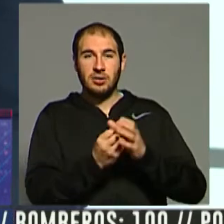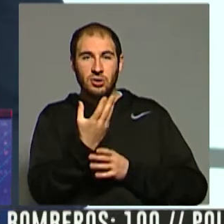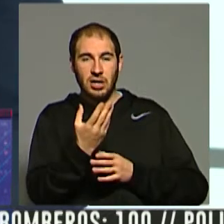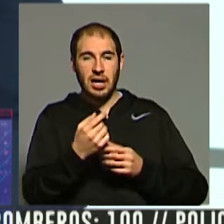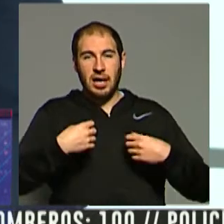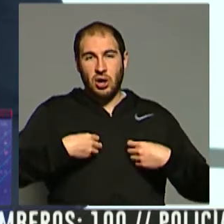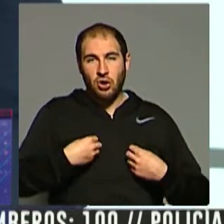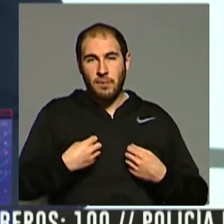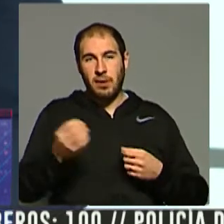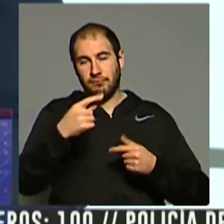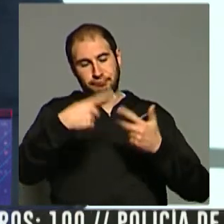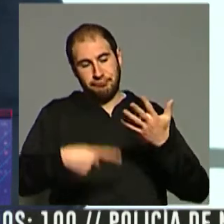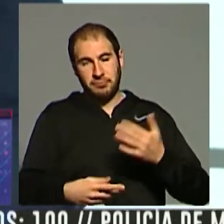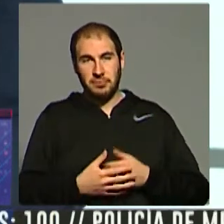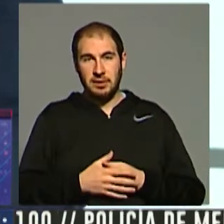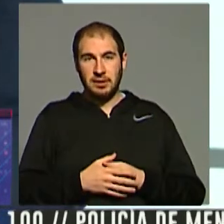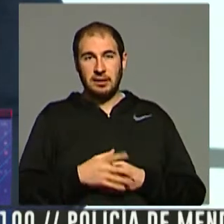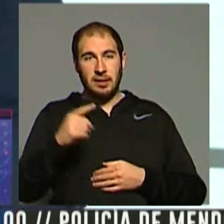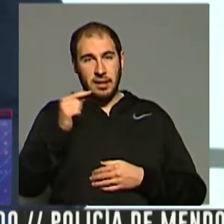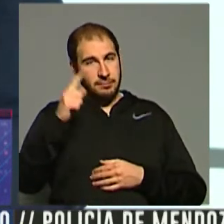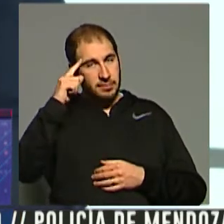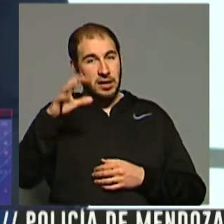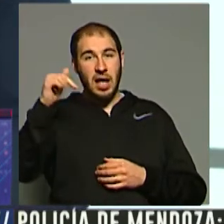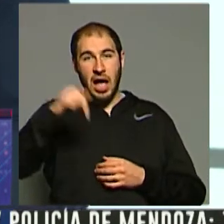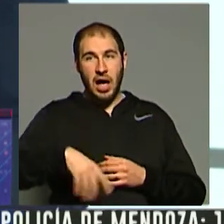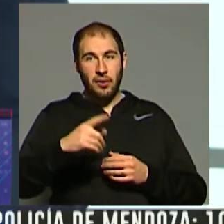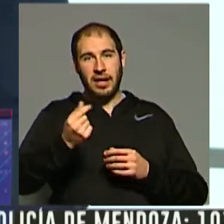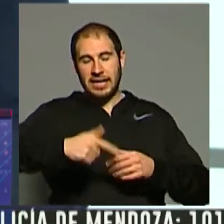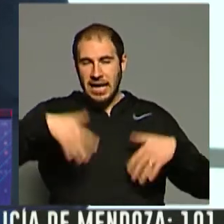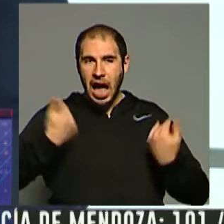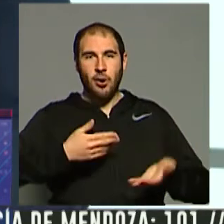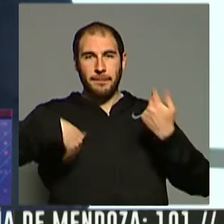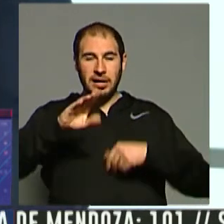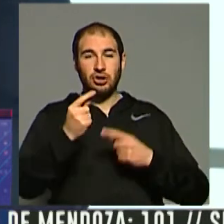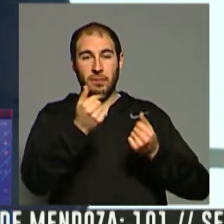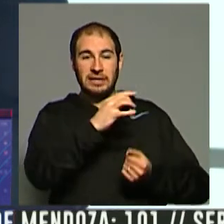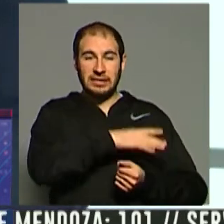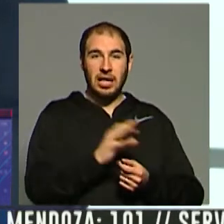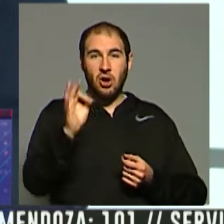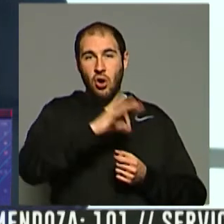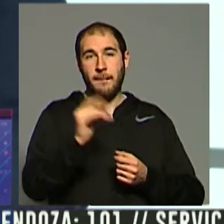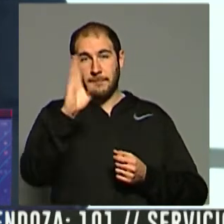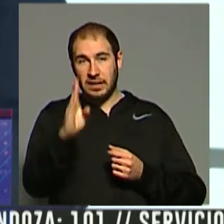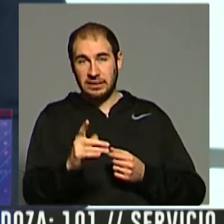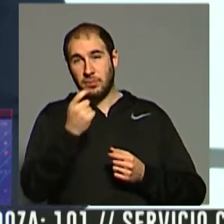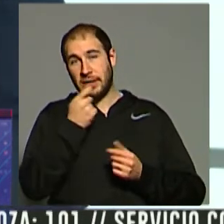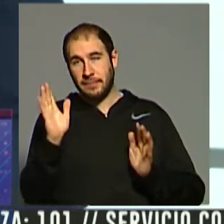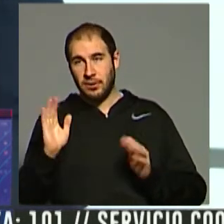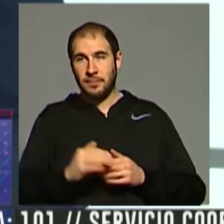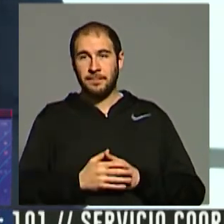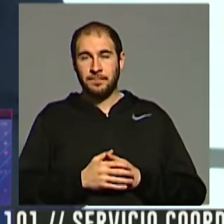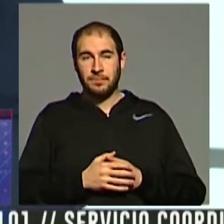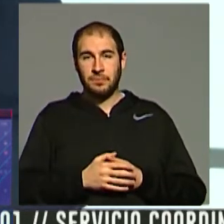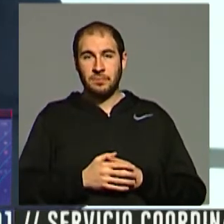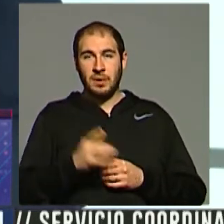indumentaria o lo que fuera hay que tener muy en cuenta que ahora no sale mucho más caro comprar el chile o comprar en brasil por ejemplo aunque tiene en